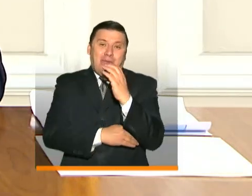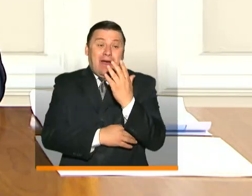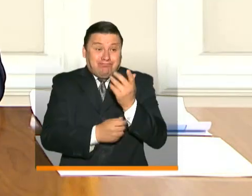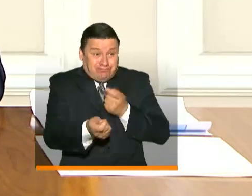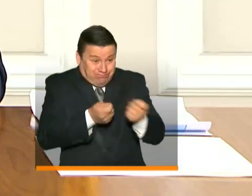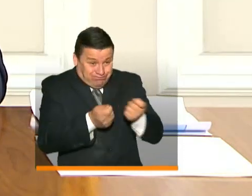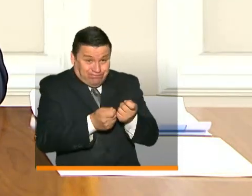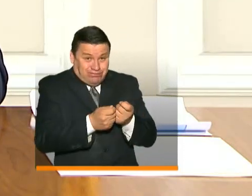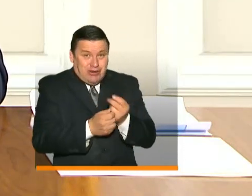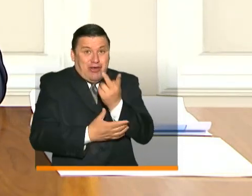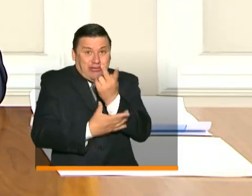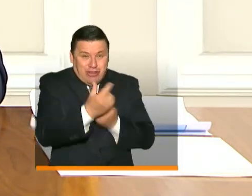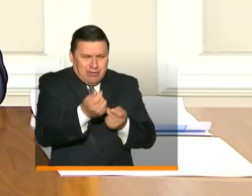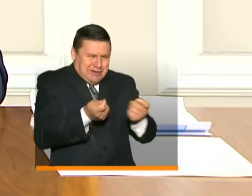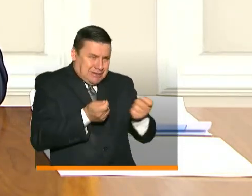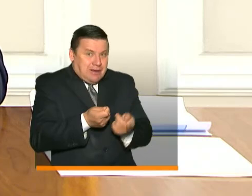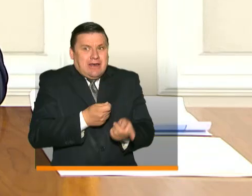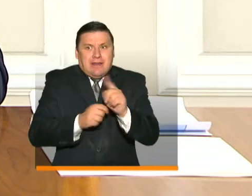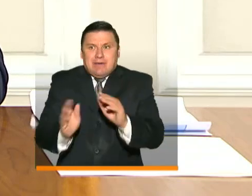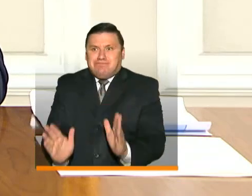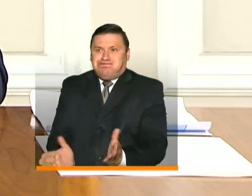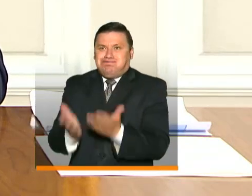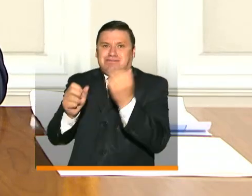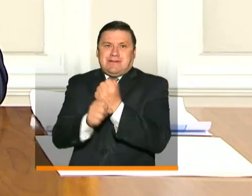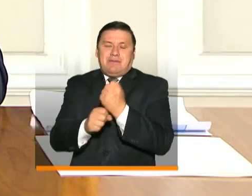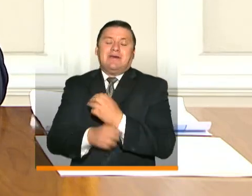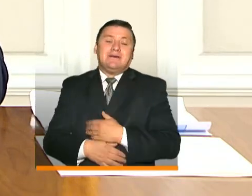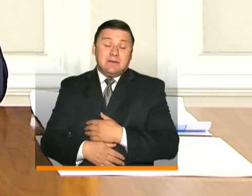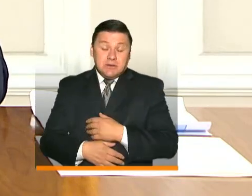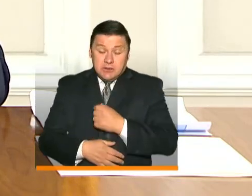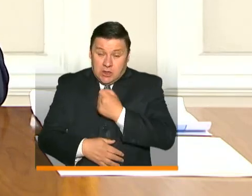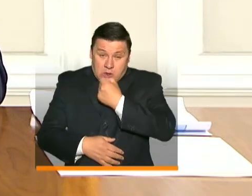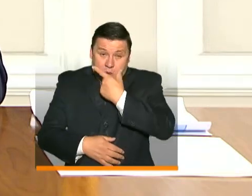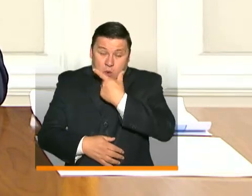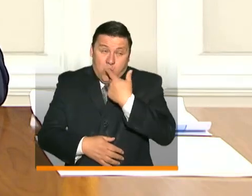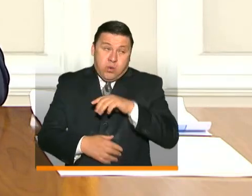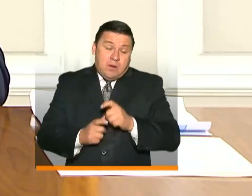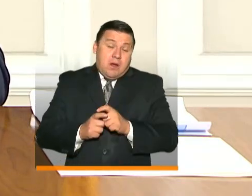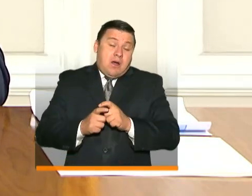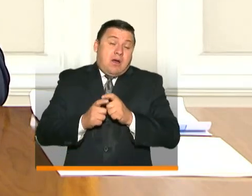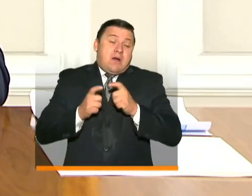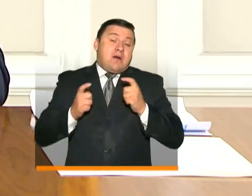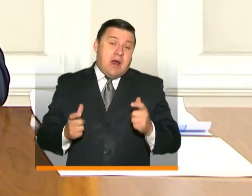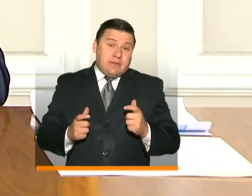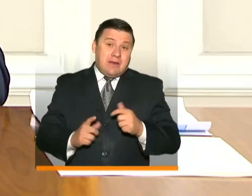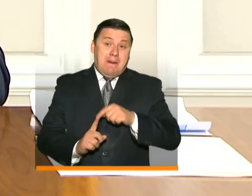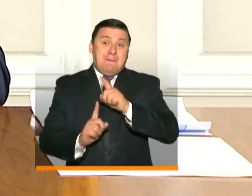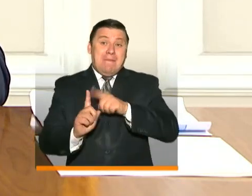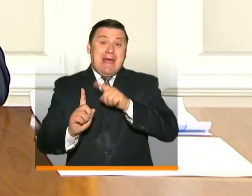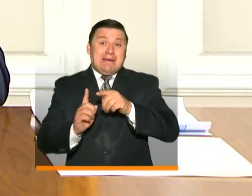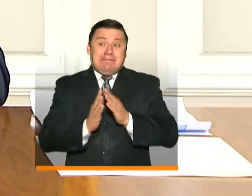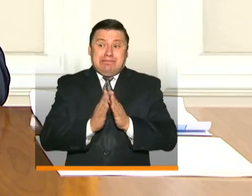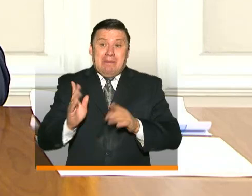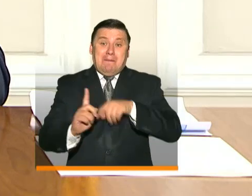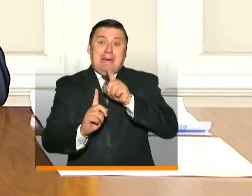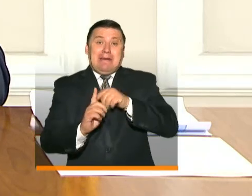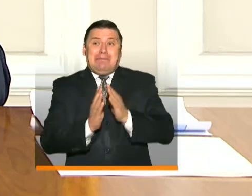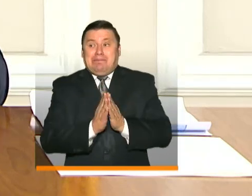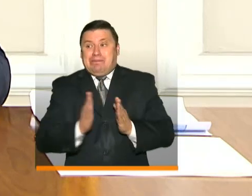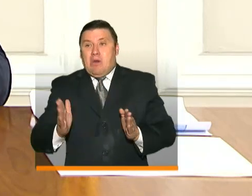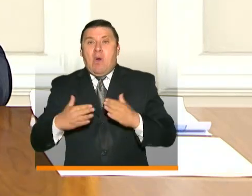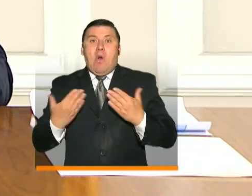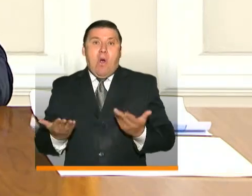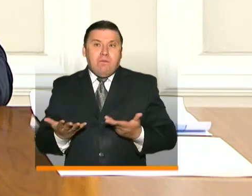y actuando en una senda de recuperación. Y uno de los desafíos más grandes que tenemos también en los próximos meses es cómo nosotros